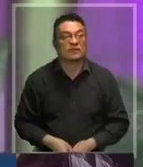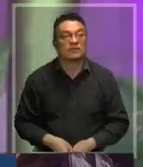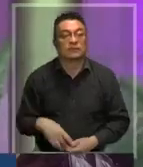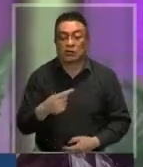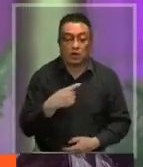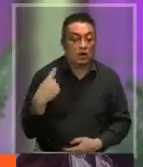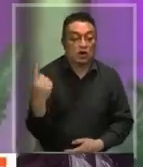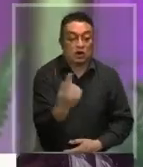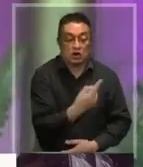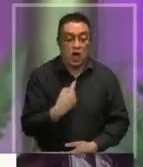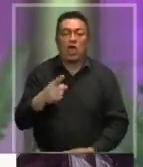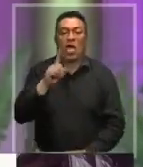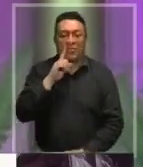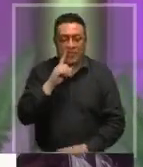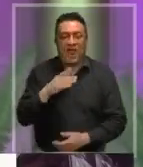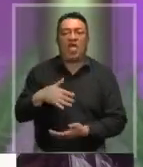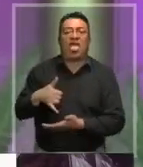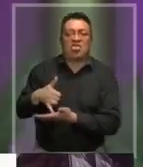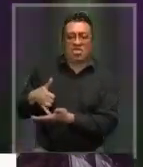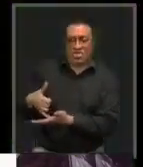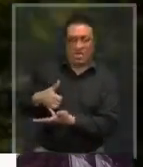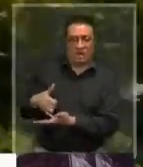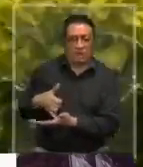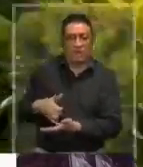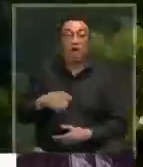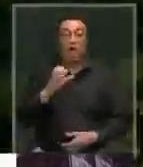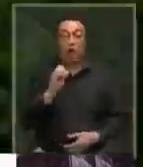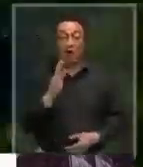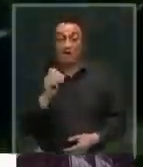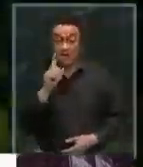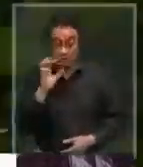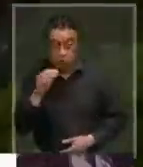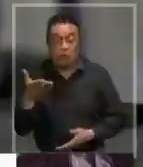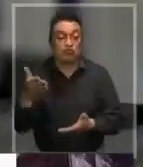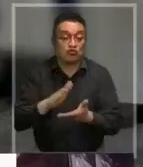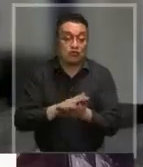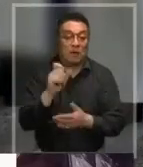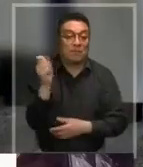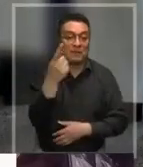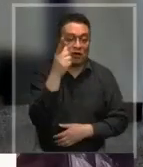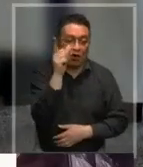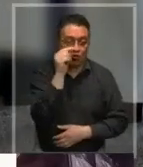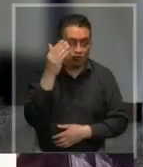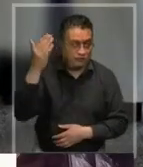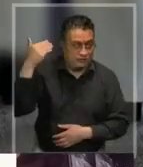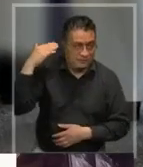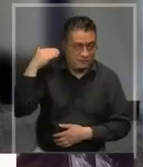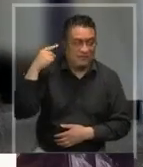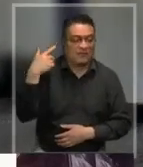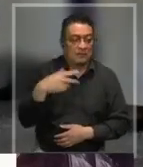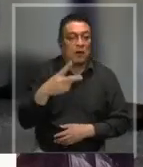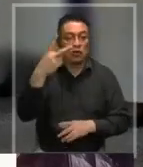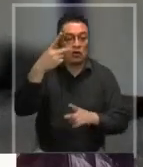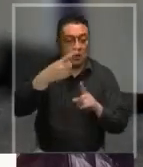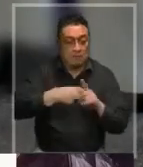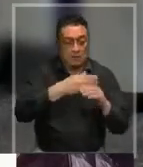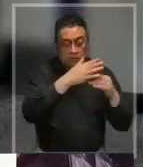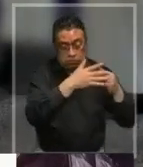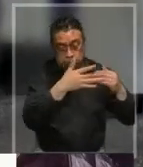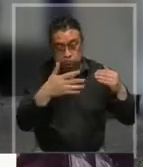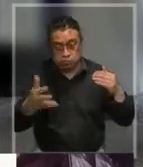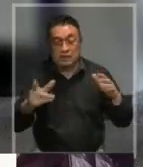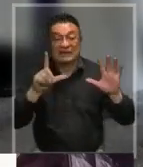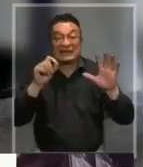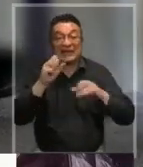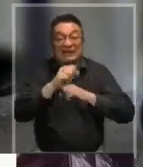tenemos debilidad el obispo cristián Casanova falleció el primero de octubre pasado a casi dos meses de cumplir